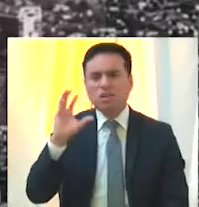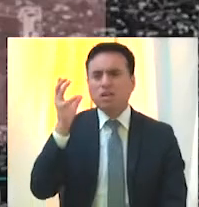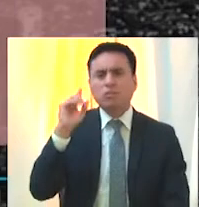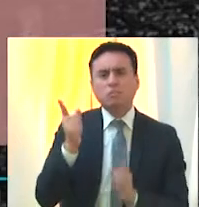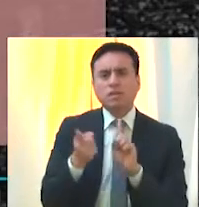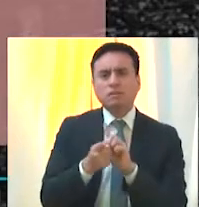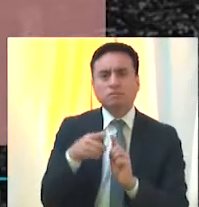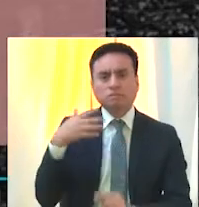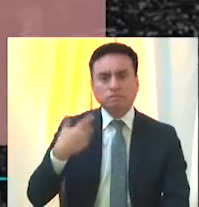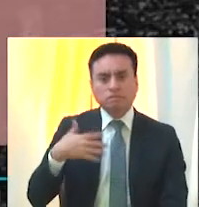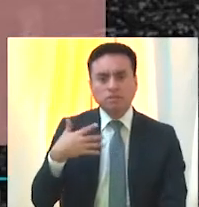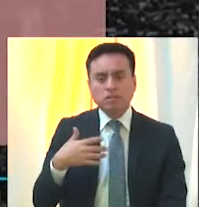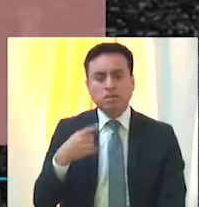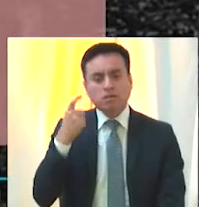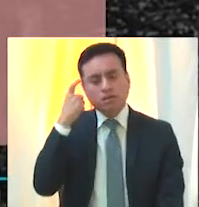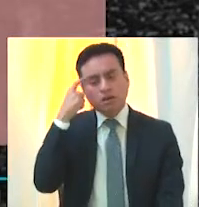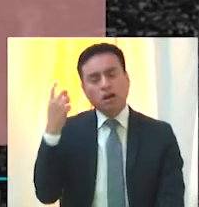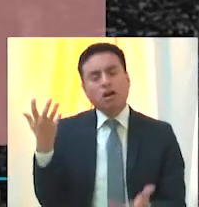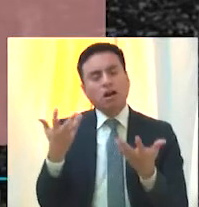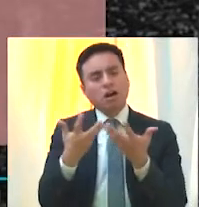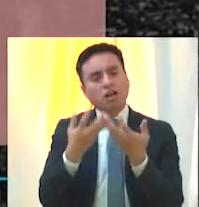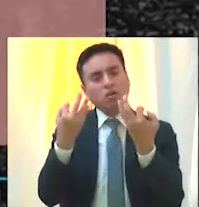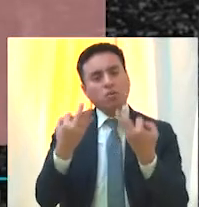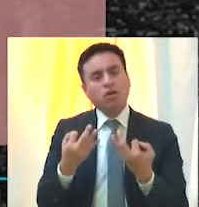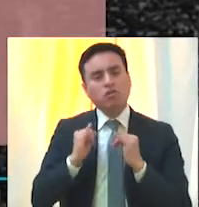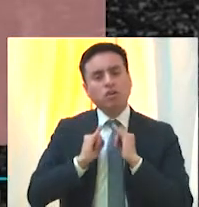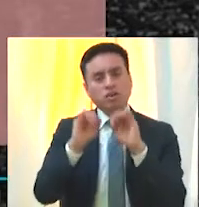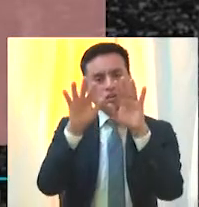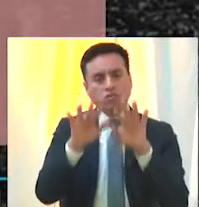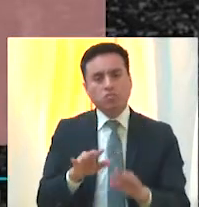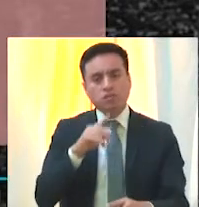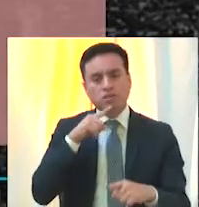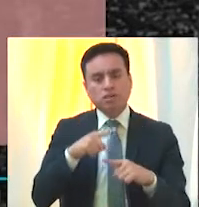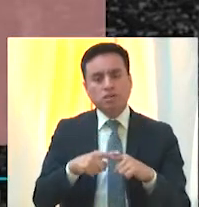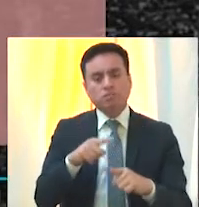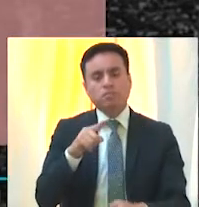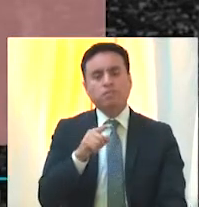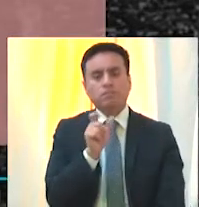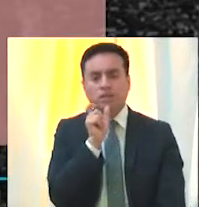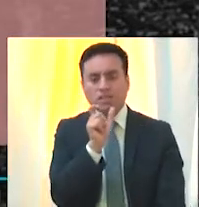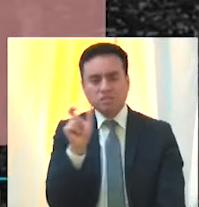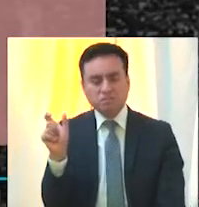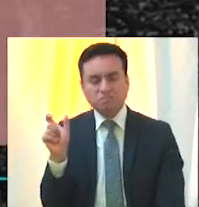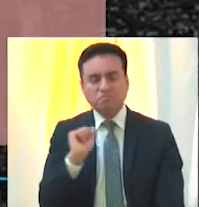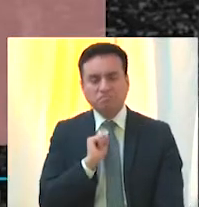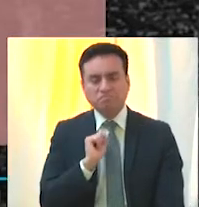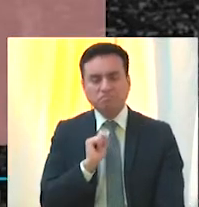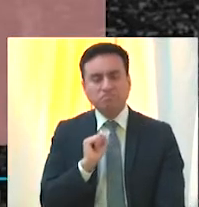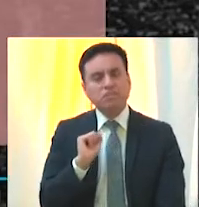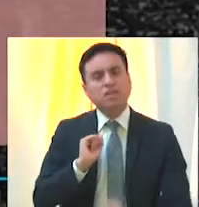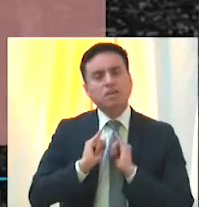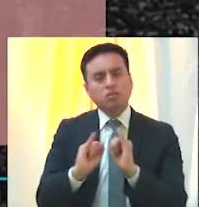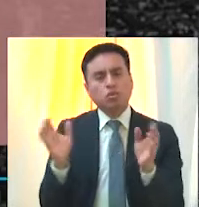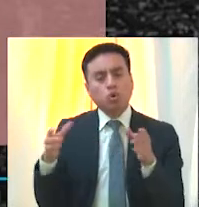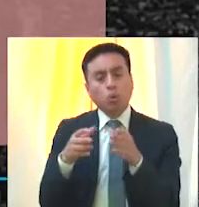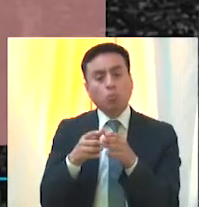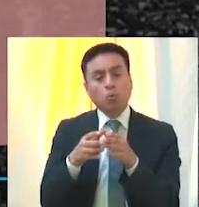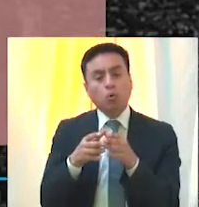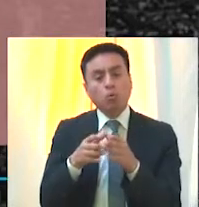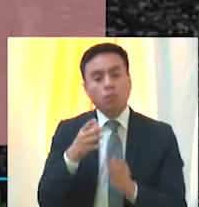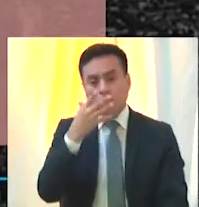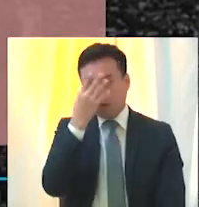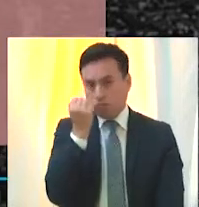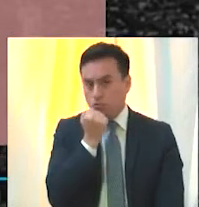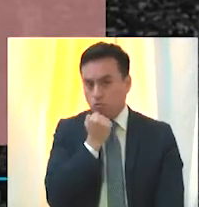climático. Me pareció muy adecuado precisamente un informe que se llama Climate Change Your Business, por un grupo